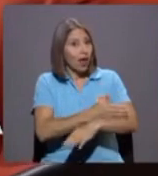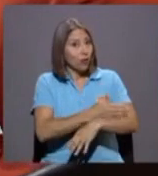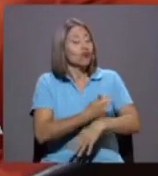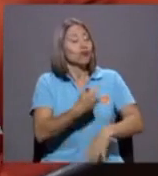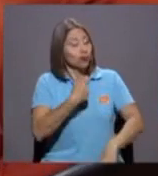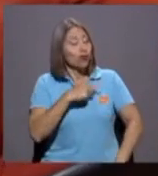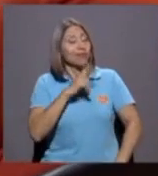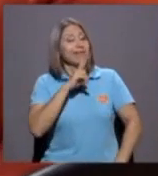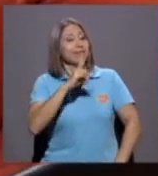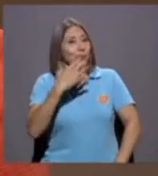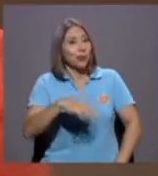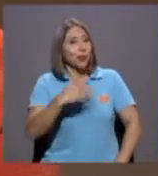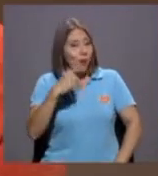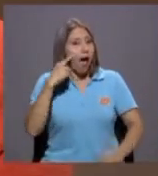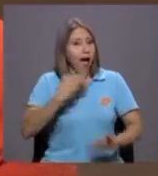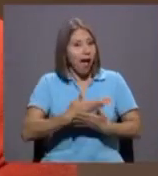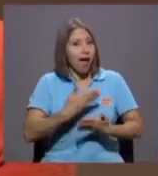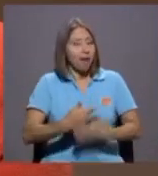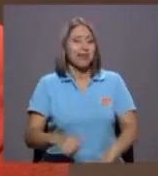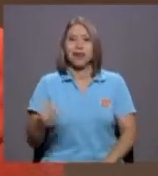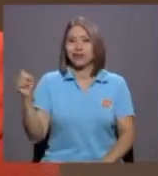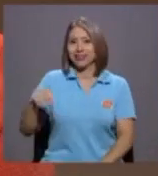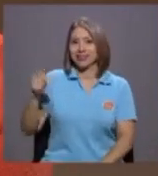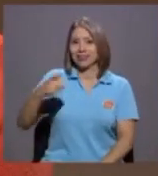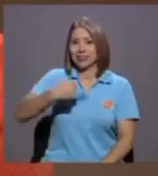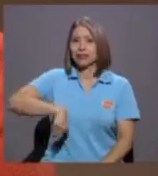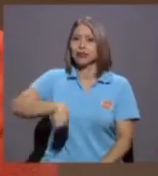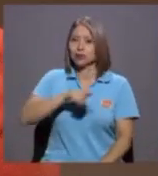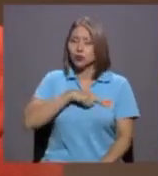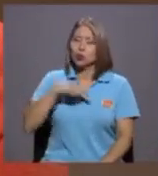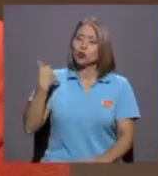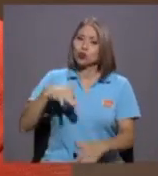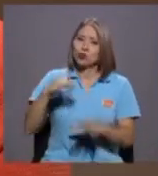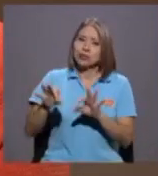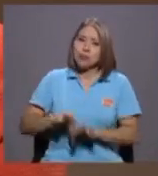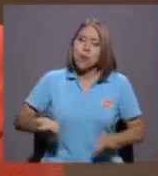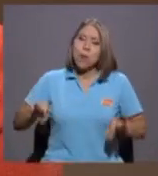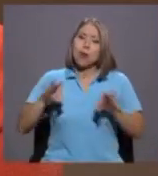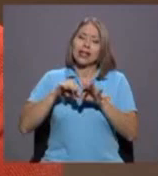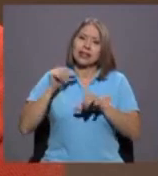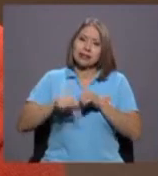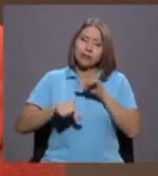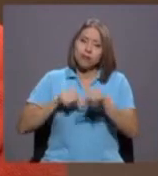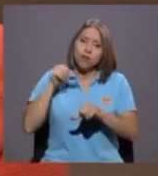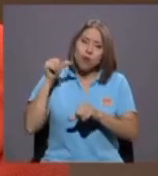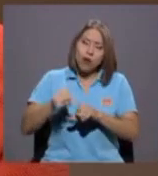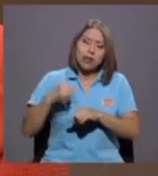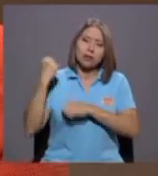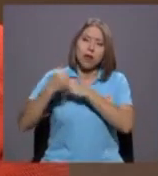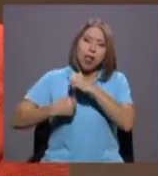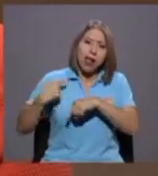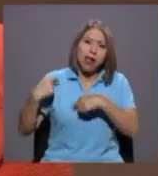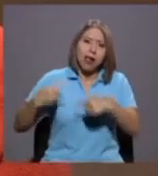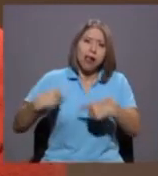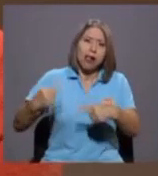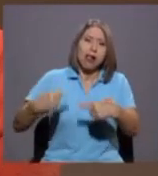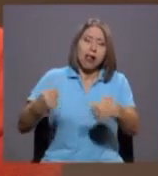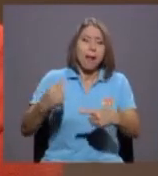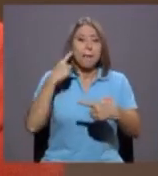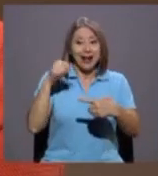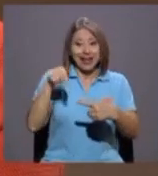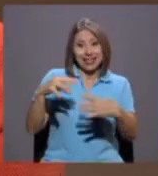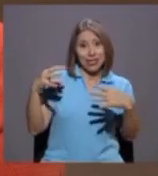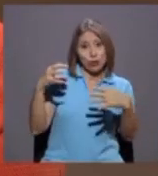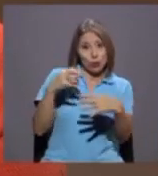el fuego porque me consta. Sí, pues sí, hemos hecho un esfuerzo importante a través de los años para hacer la memoria más